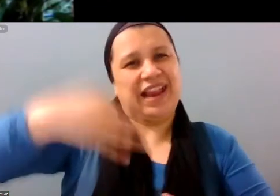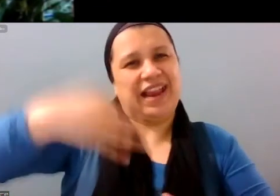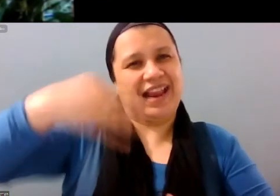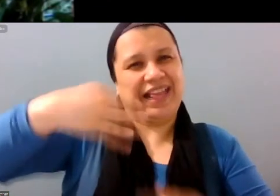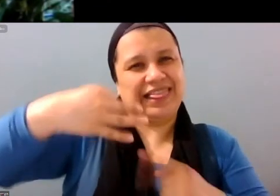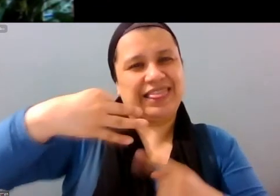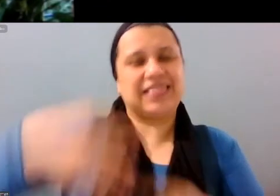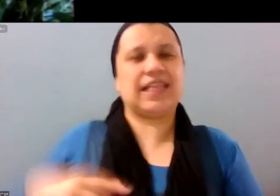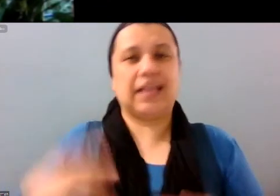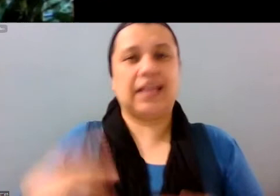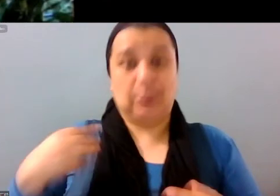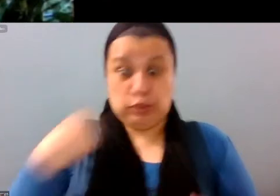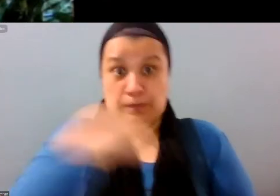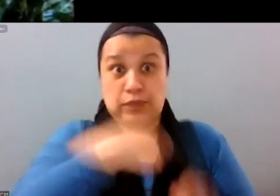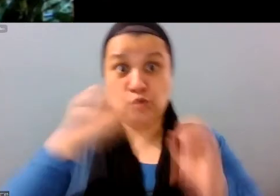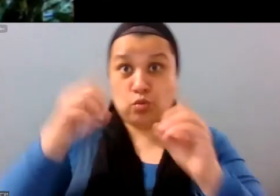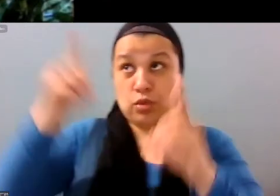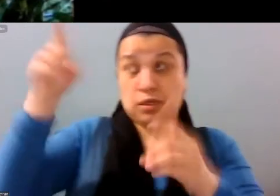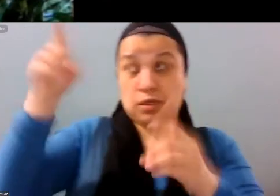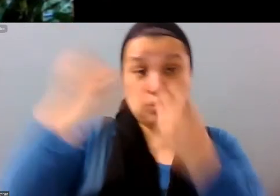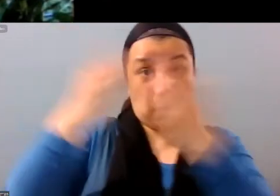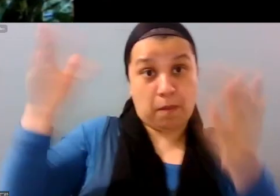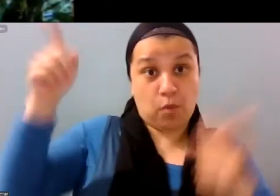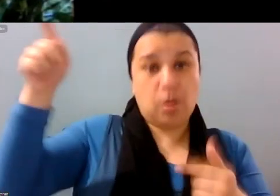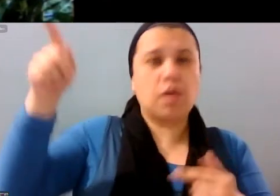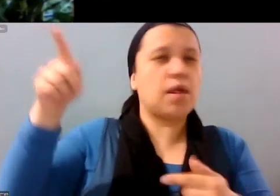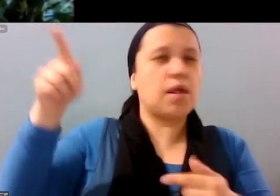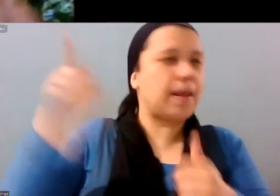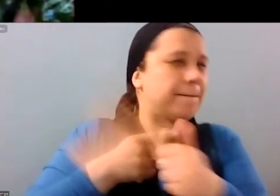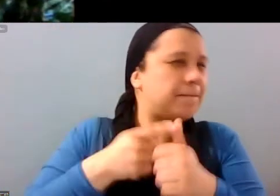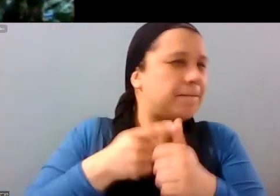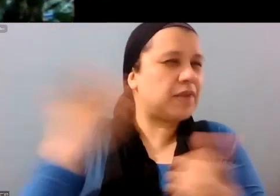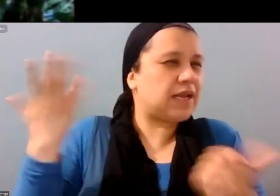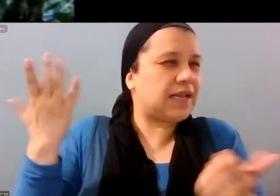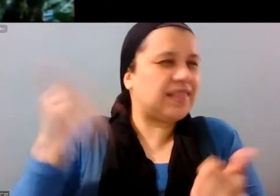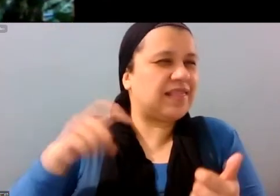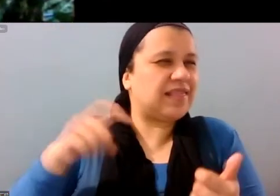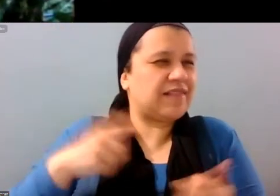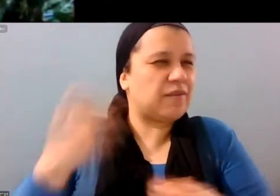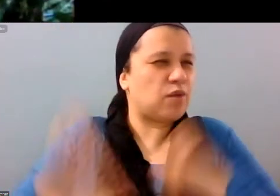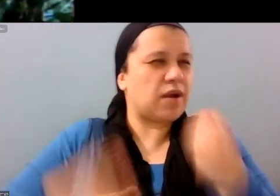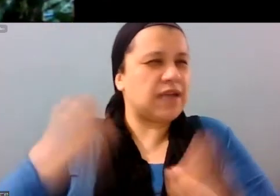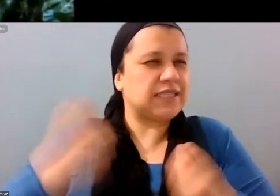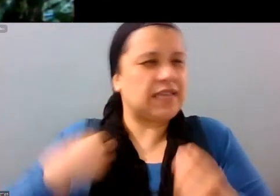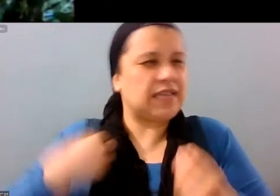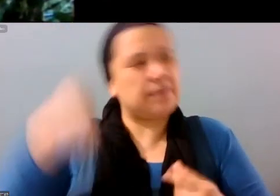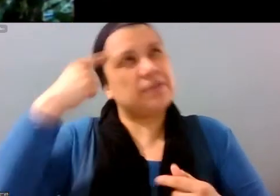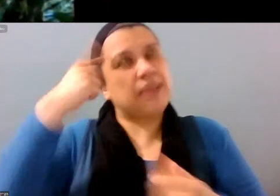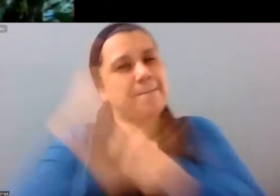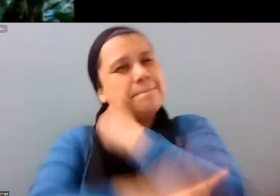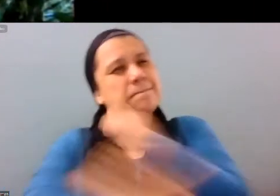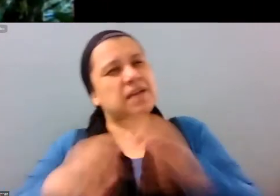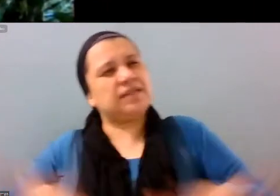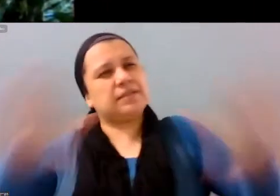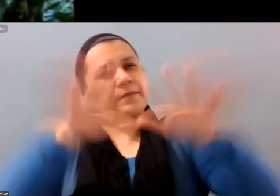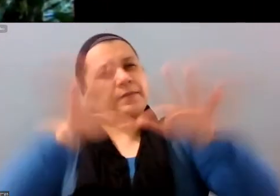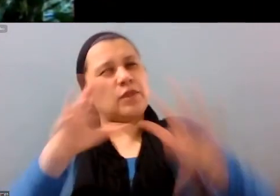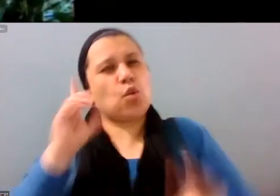Ministerio de Educación Pública lo primero que deberíamos pensar y a nivel país es cuál es el modelo